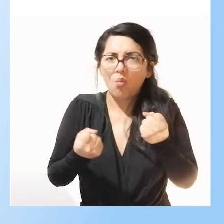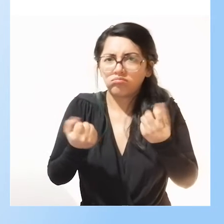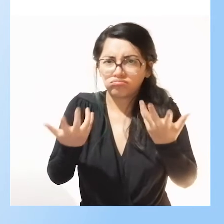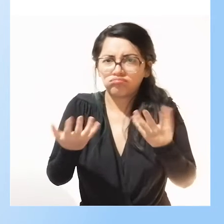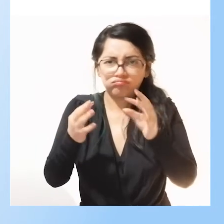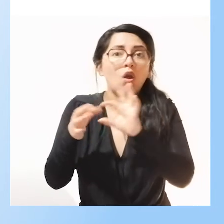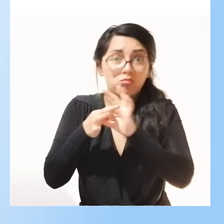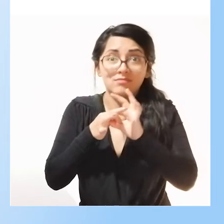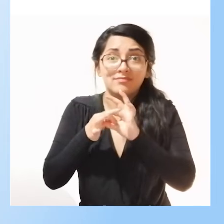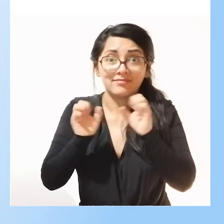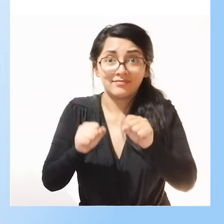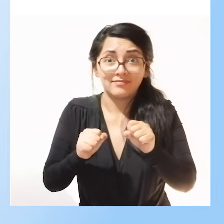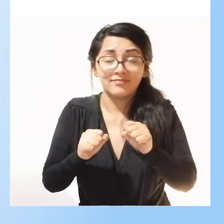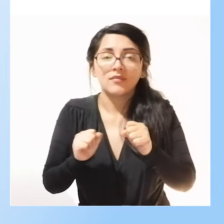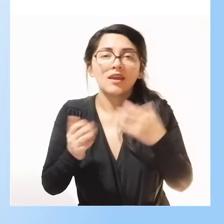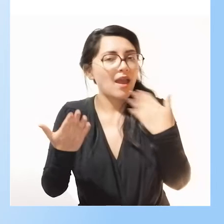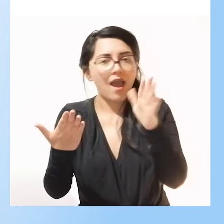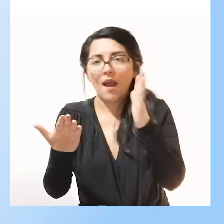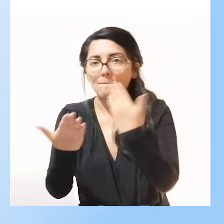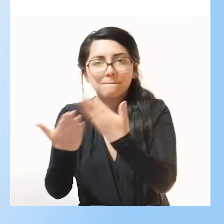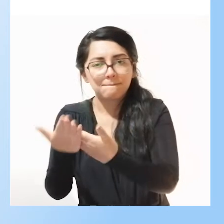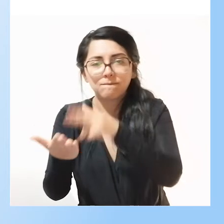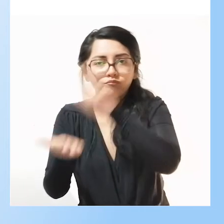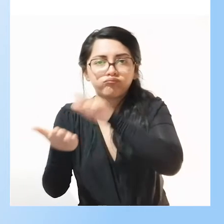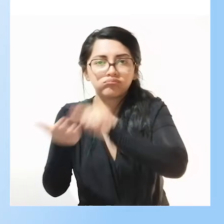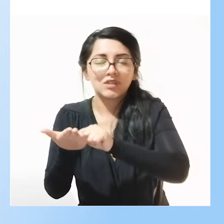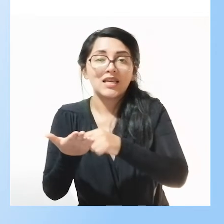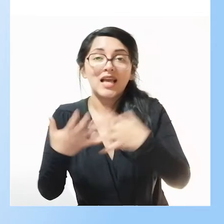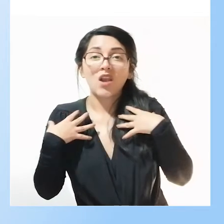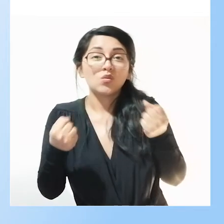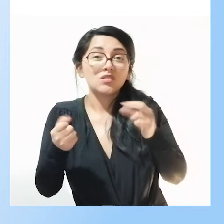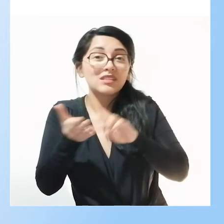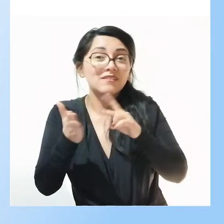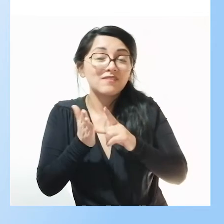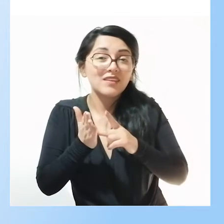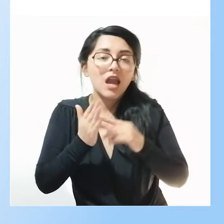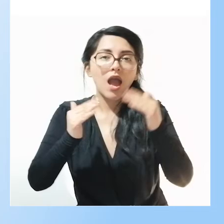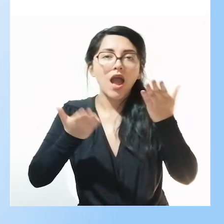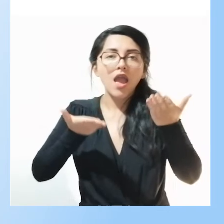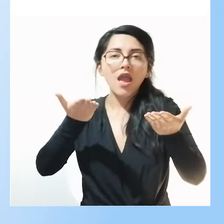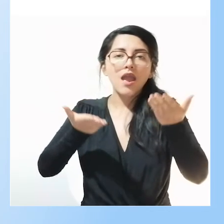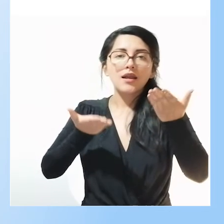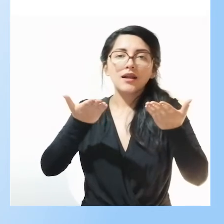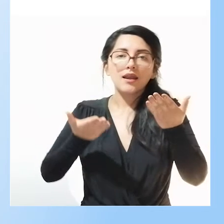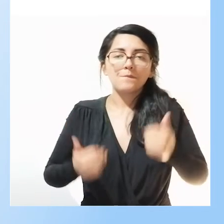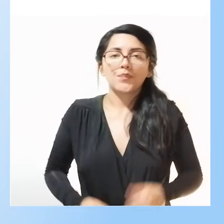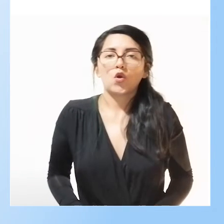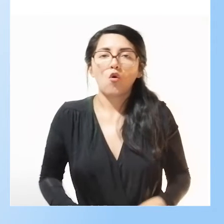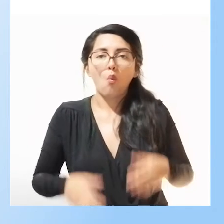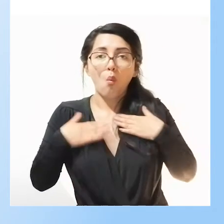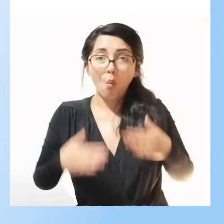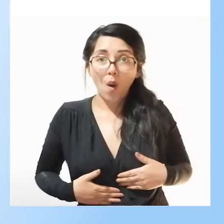Está comprobado que la salud es un equilibrio biopsicosocial. Por tanto, existe un